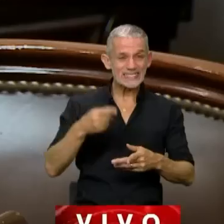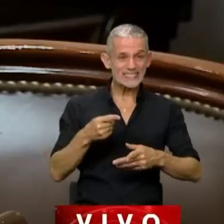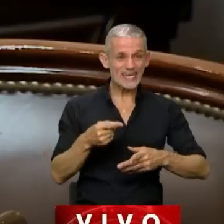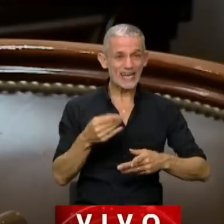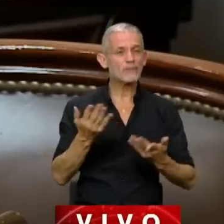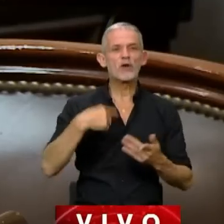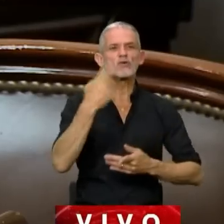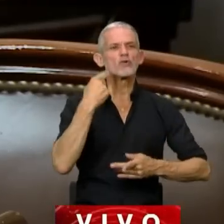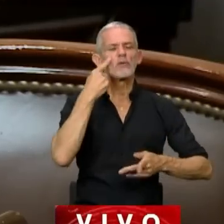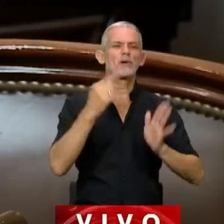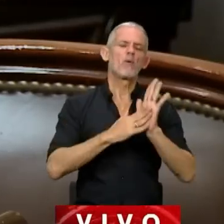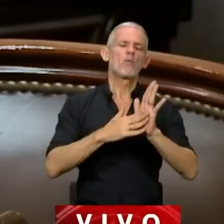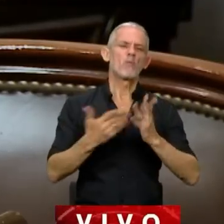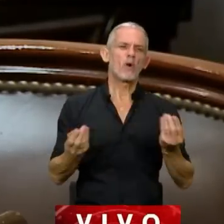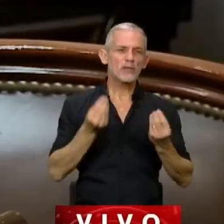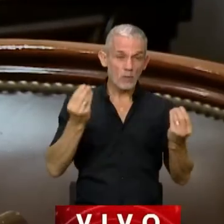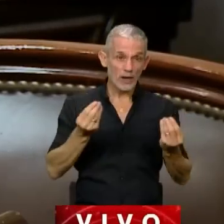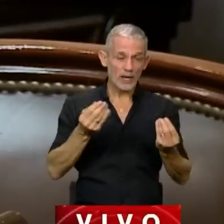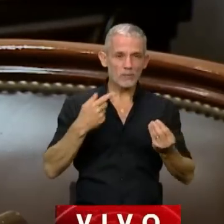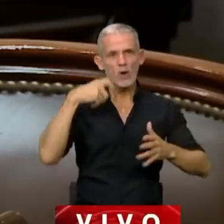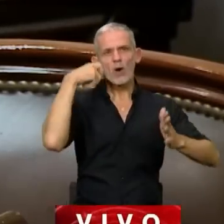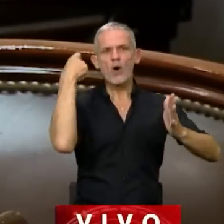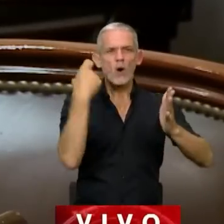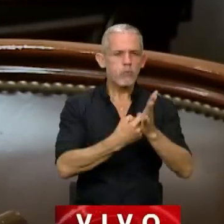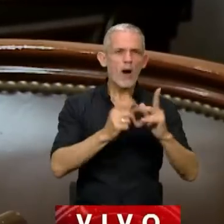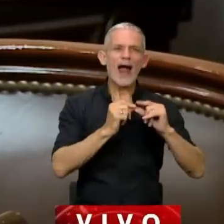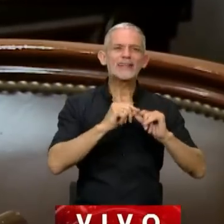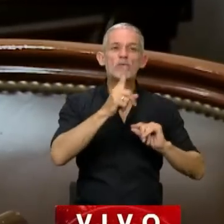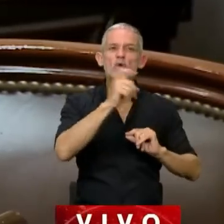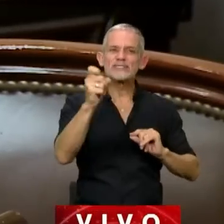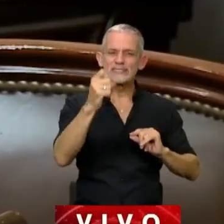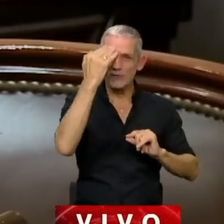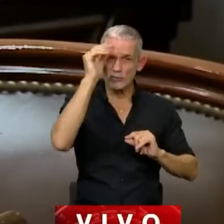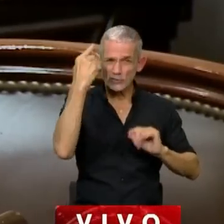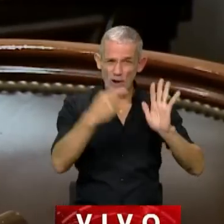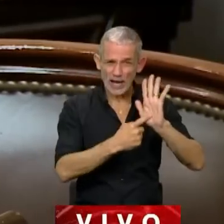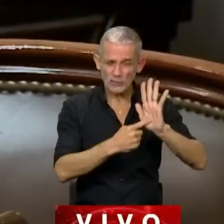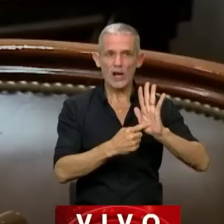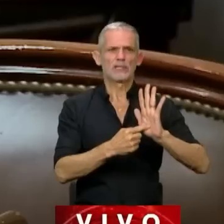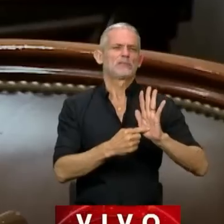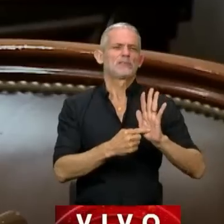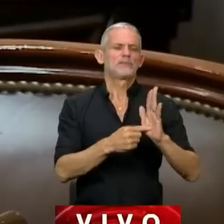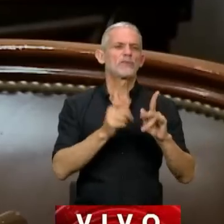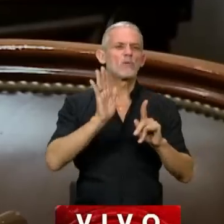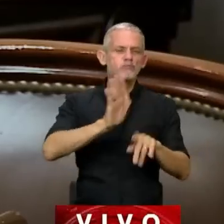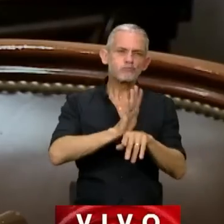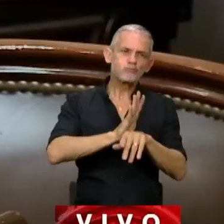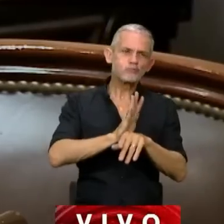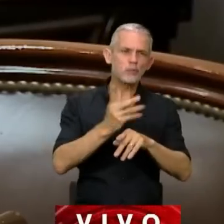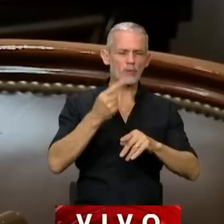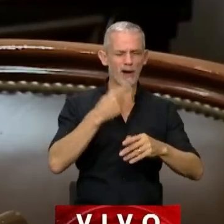ayer lo que demostramos es que vulnerando el artículo 100 se quiere sostener